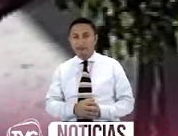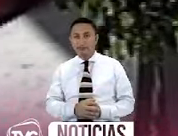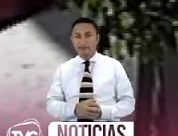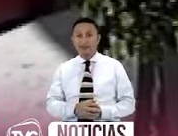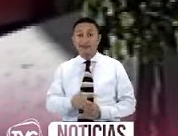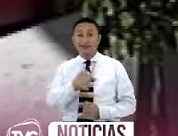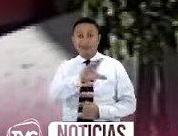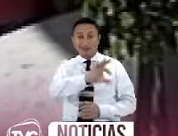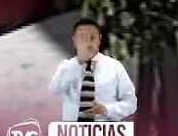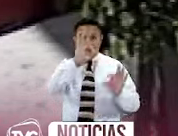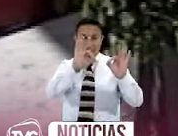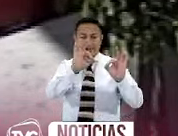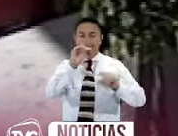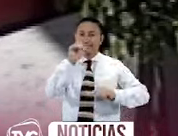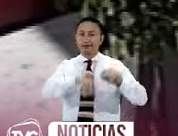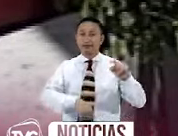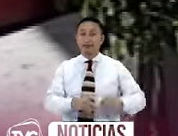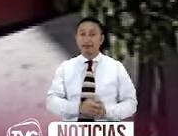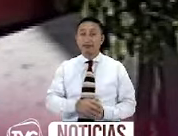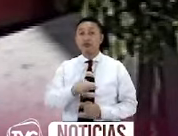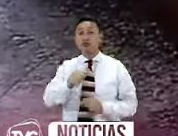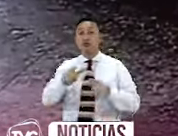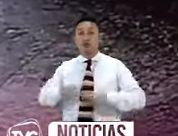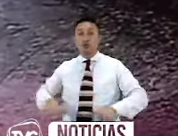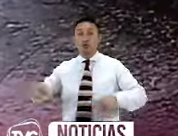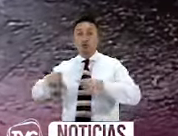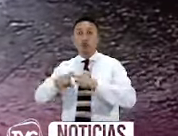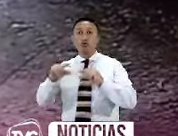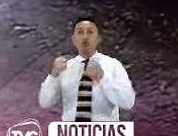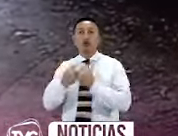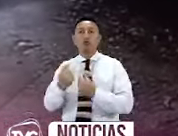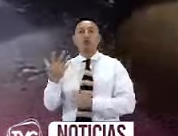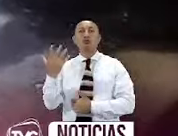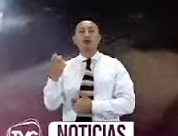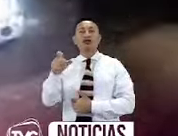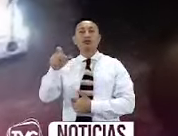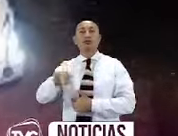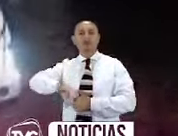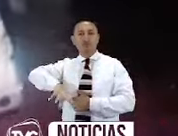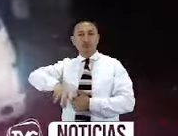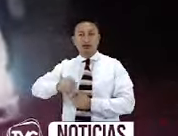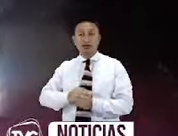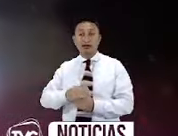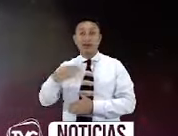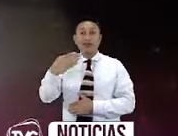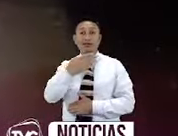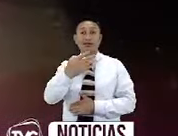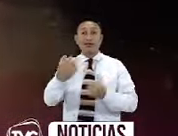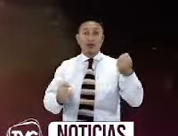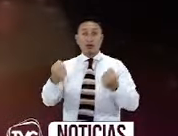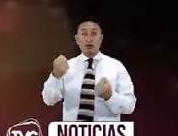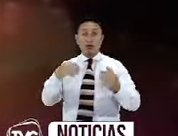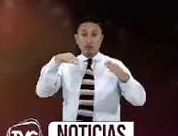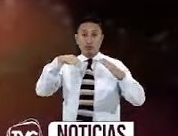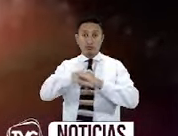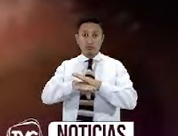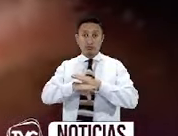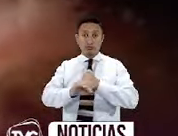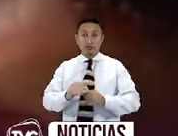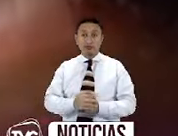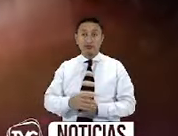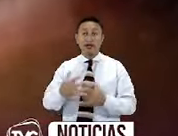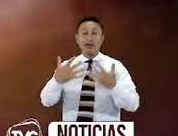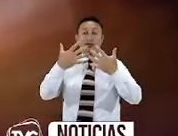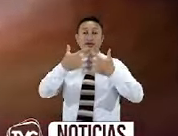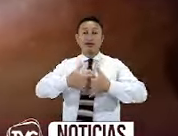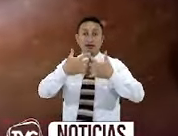ellos. En otro punto de la ciudad, un grupo de 15 ladrones ingresaron en este camión y en este auto a una fábrica.